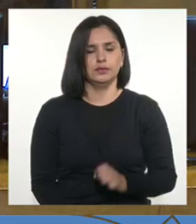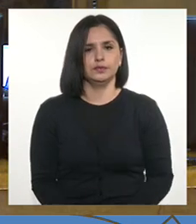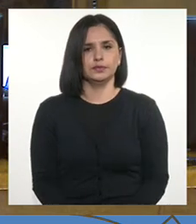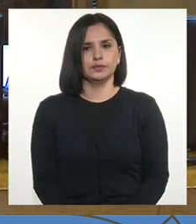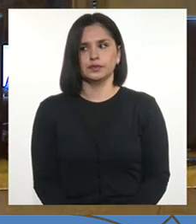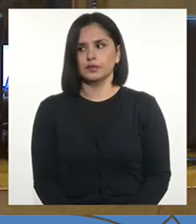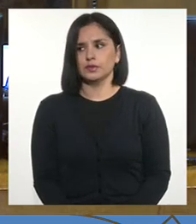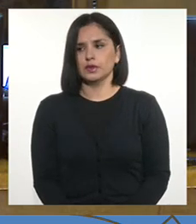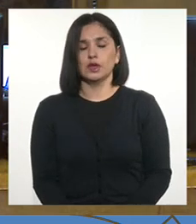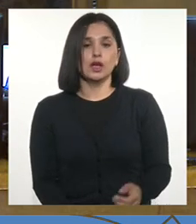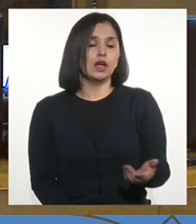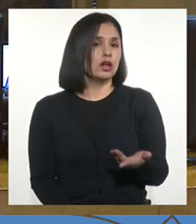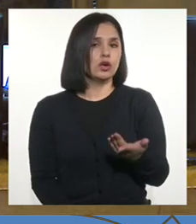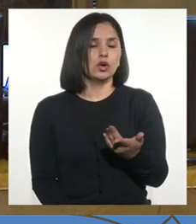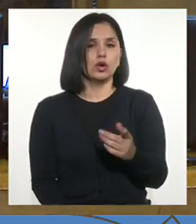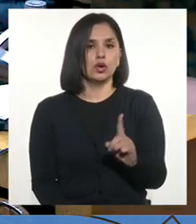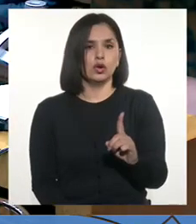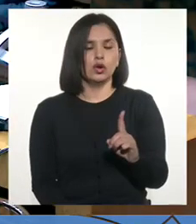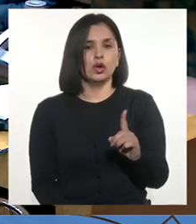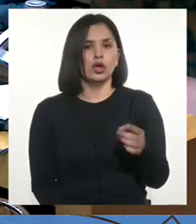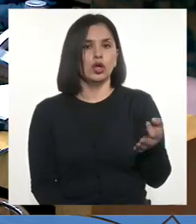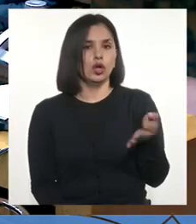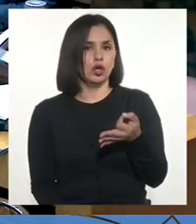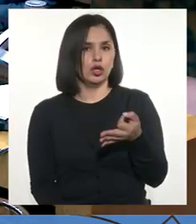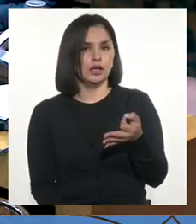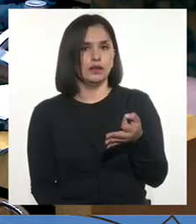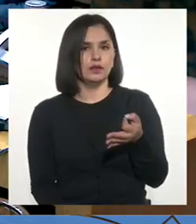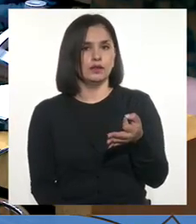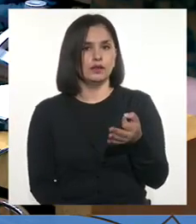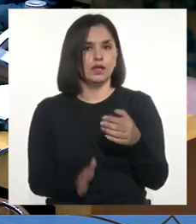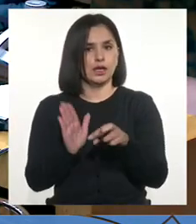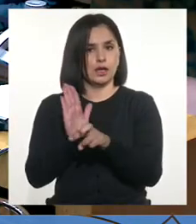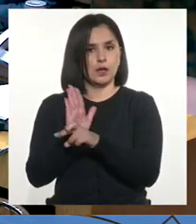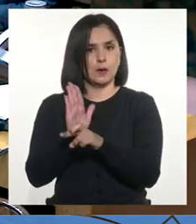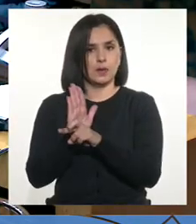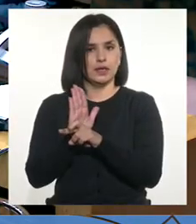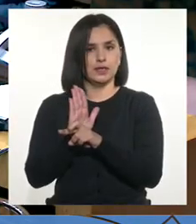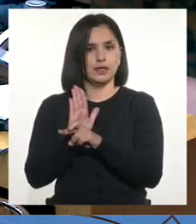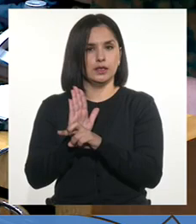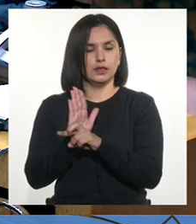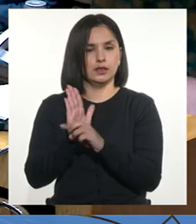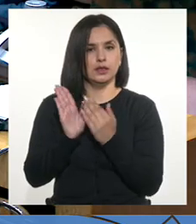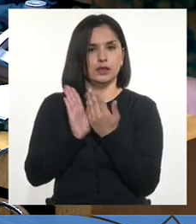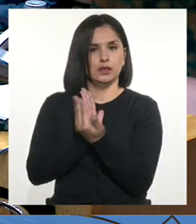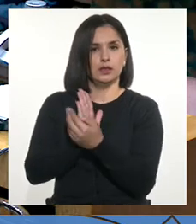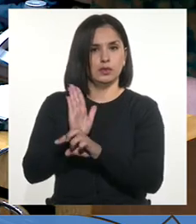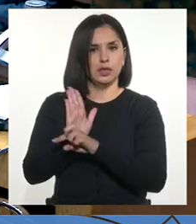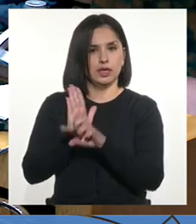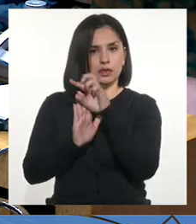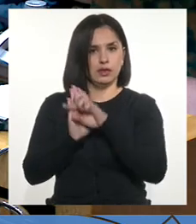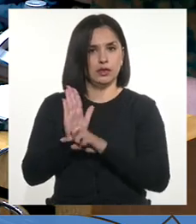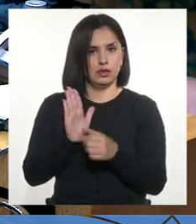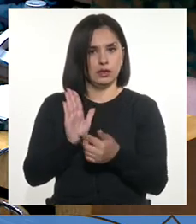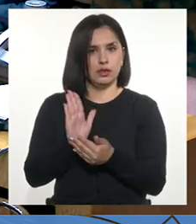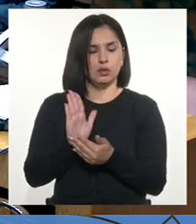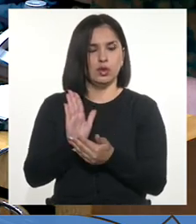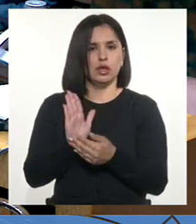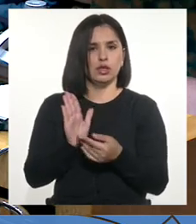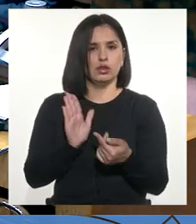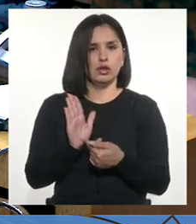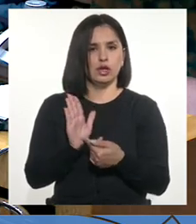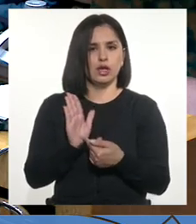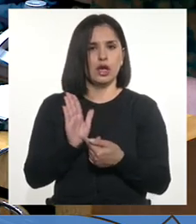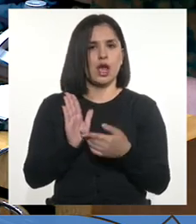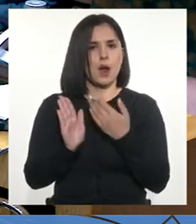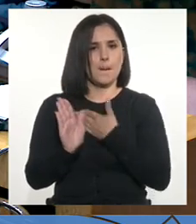no presidente sobre lo que está establecido en la página de este proyecto de ley en donde el